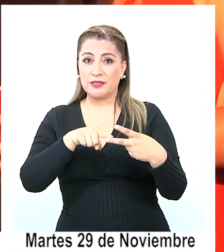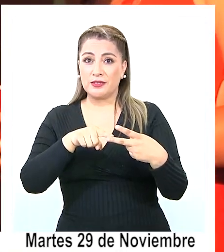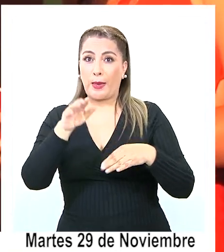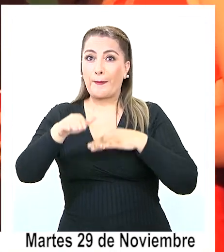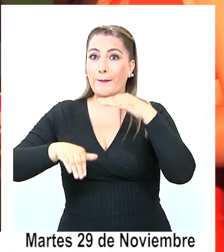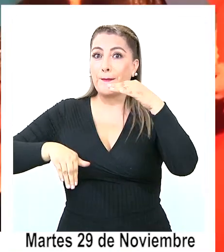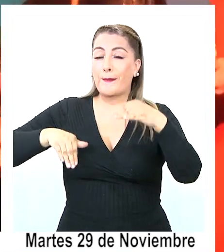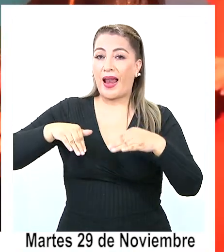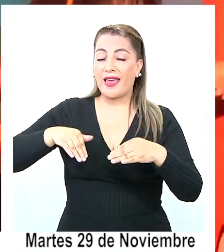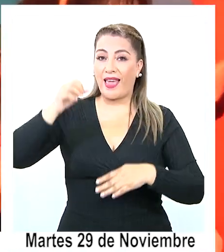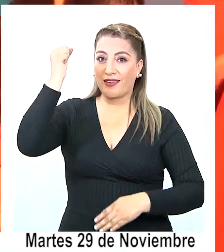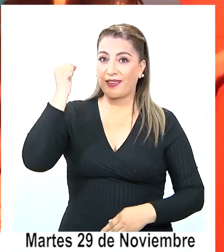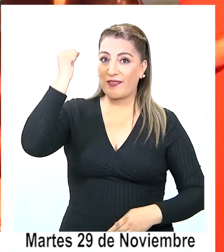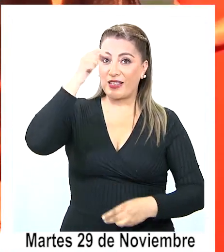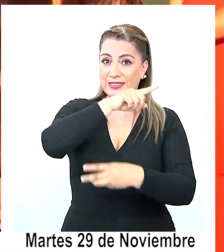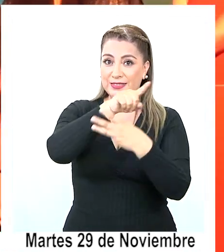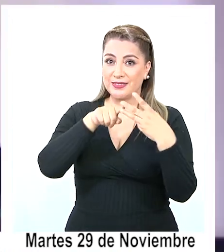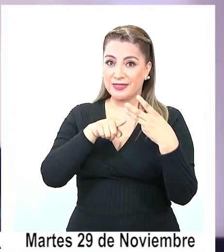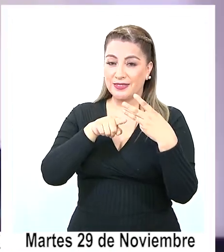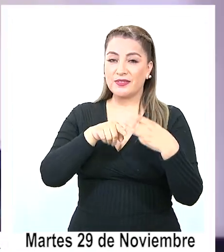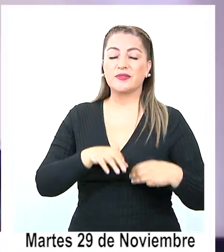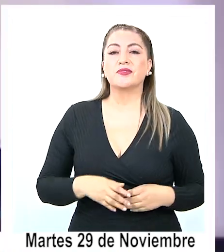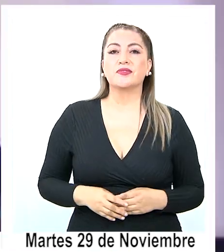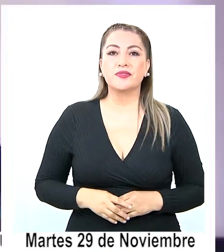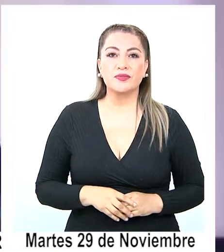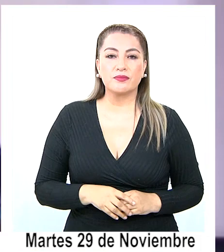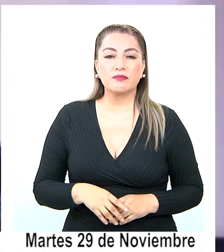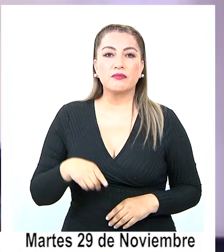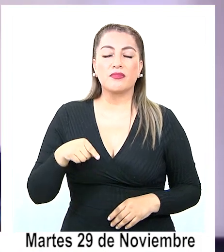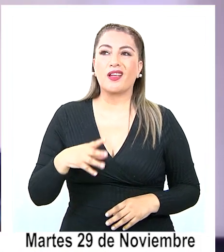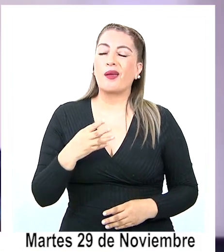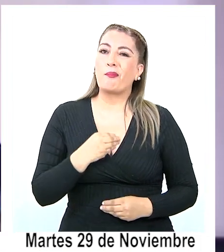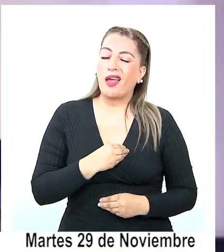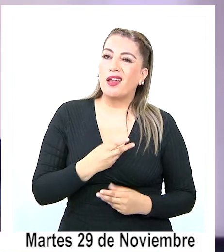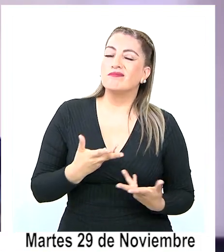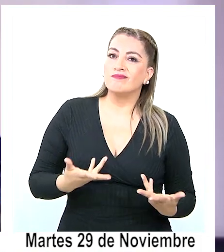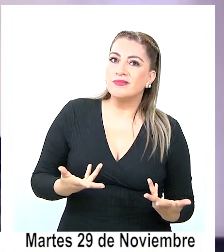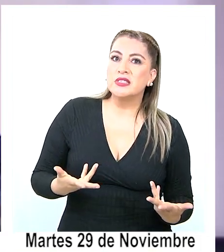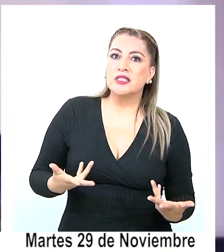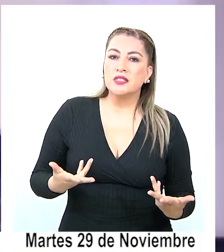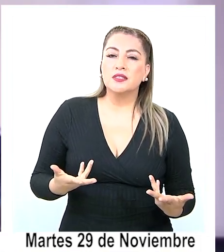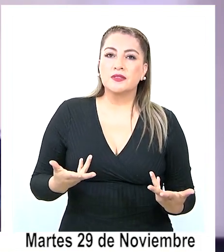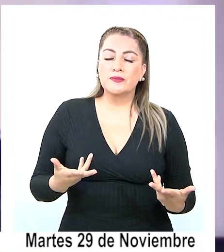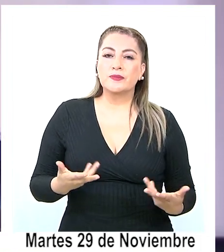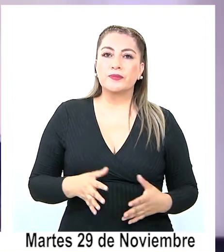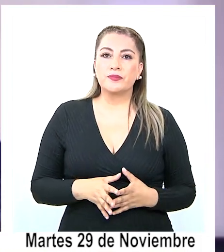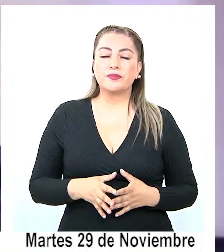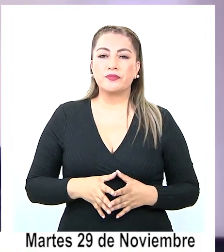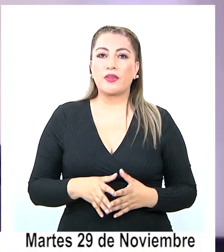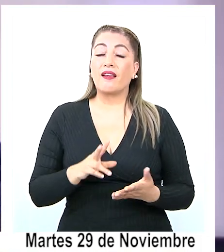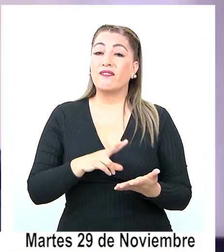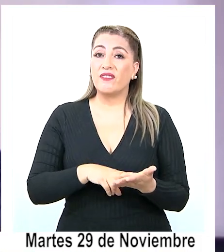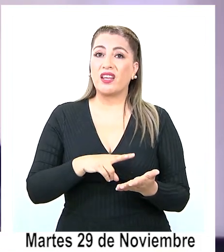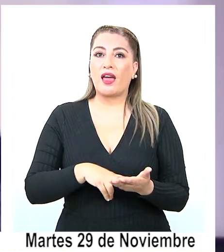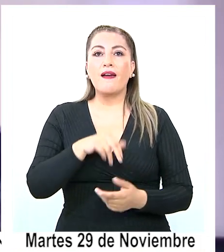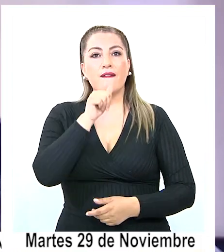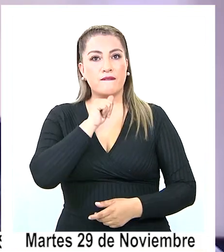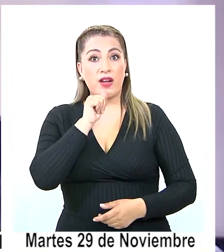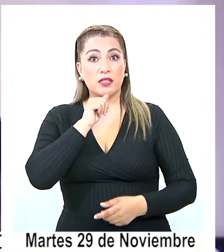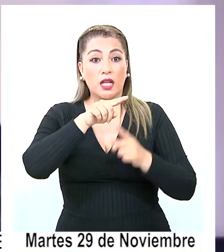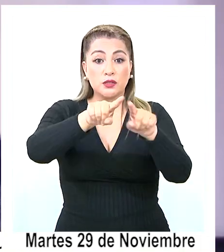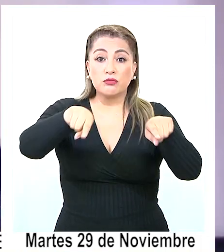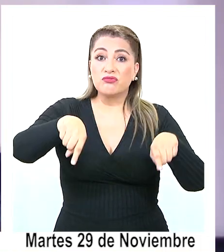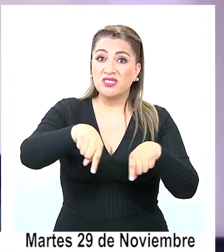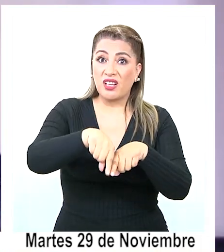la playa cavancha es una una pena la verdad Porque porque efectivamente faltan